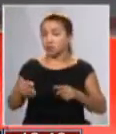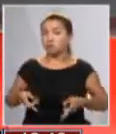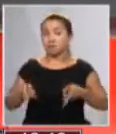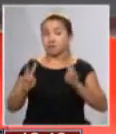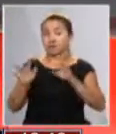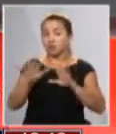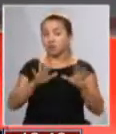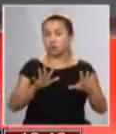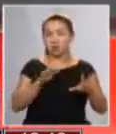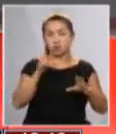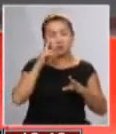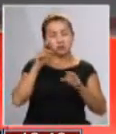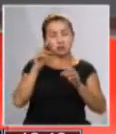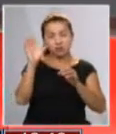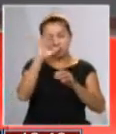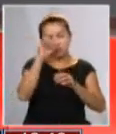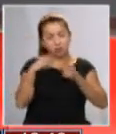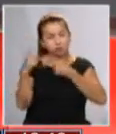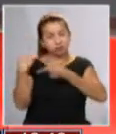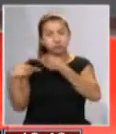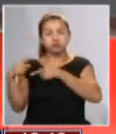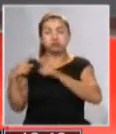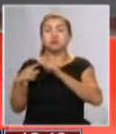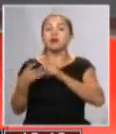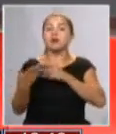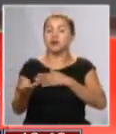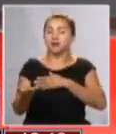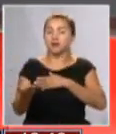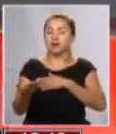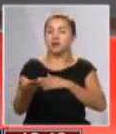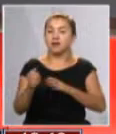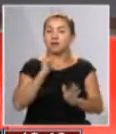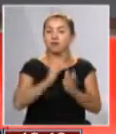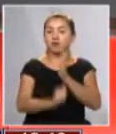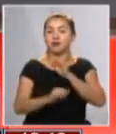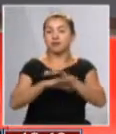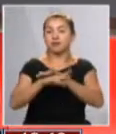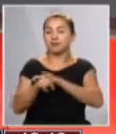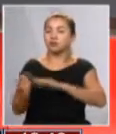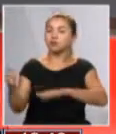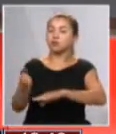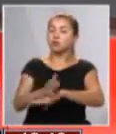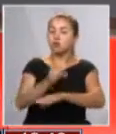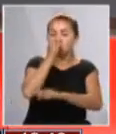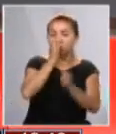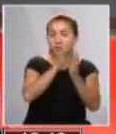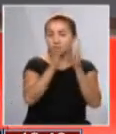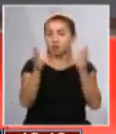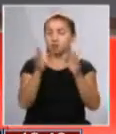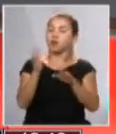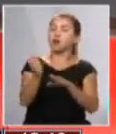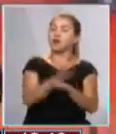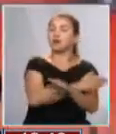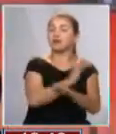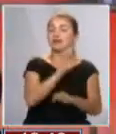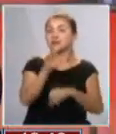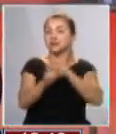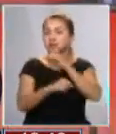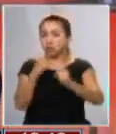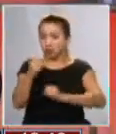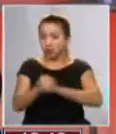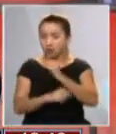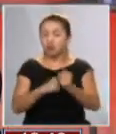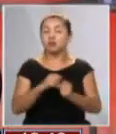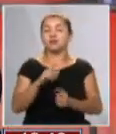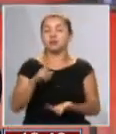mejor rebuscadamente pensar que si la prescripción de los delitos es bastante, es por un periodo bastante reducido, ¿en 5 años prescriben los delitos? Los delitos